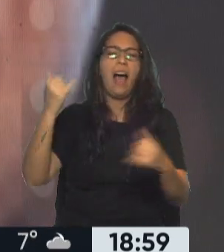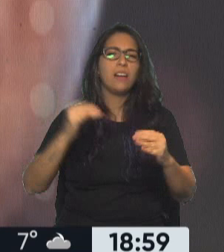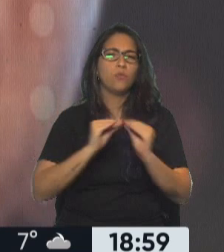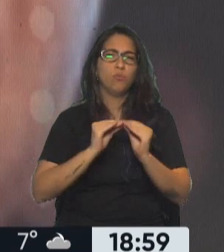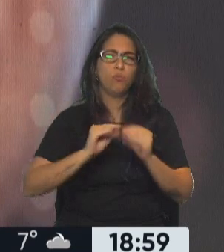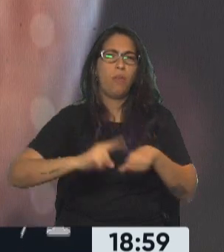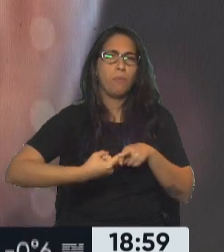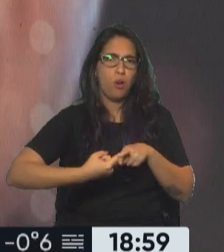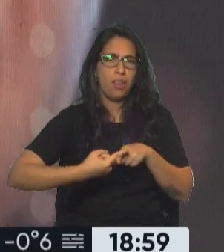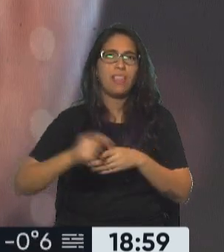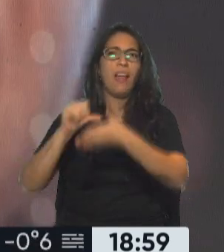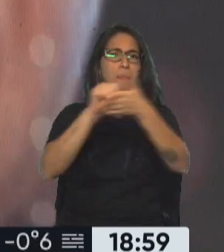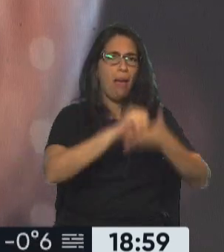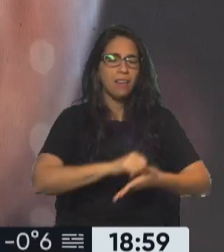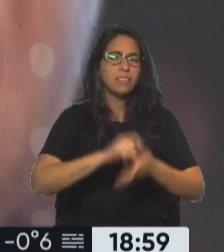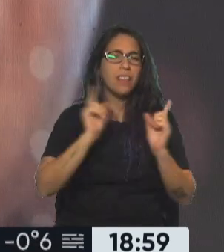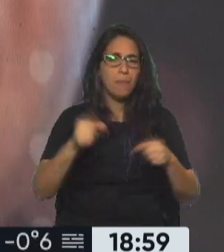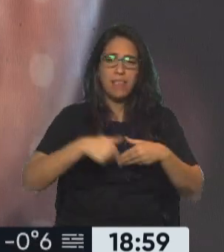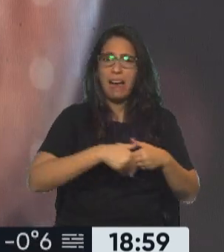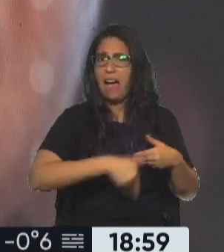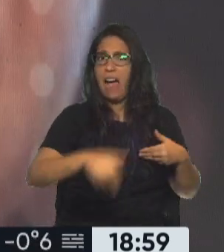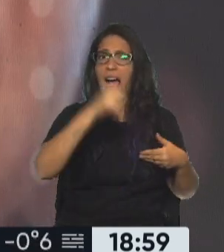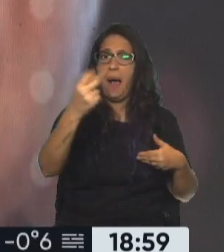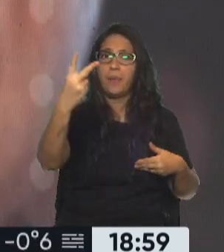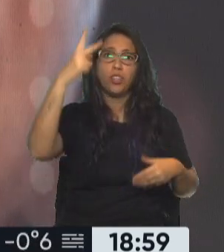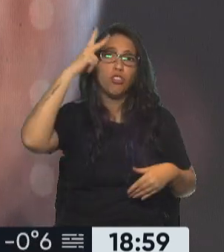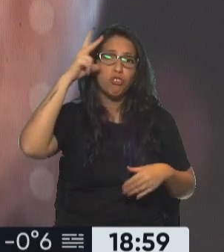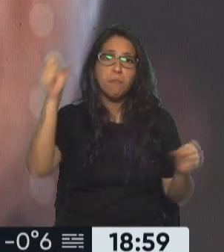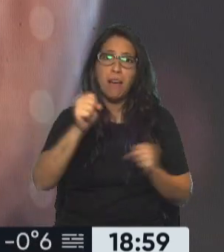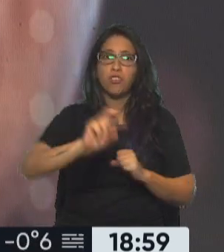geopolítica que se juega también muy fuerte de acá al 28 de mayo, la segunda vuelta en Turquía.